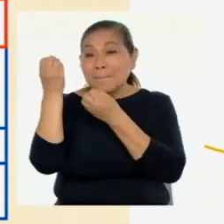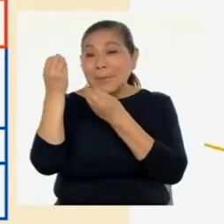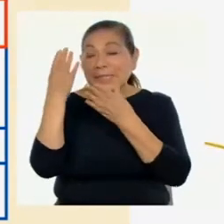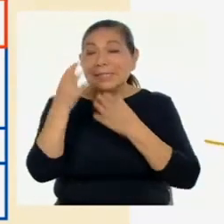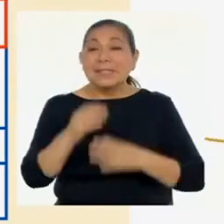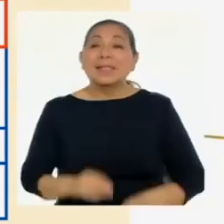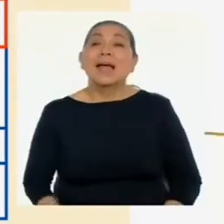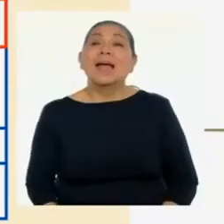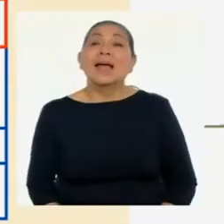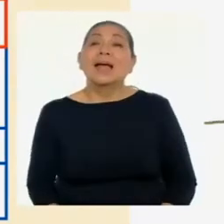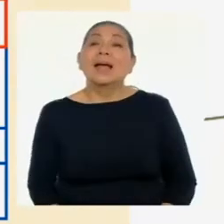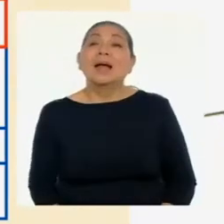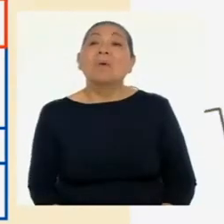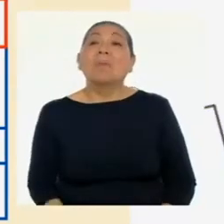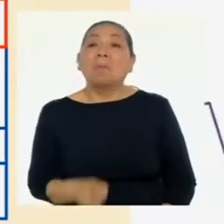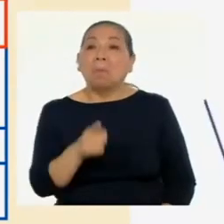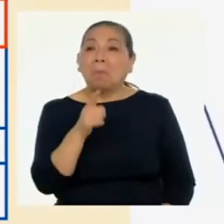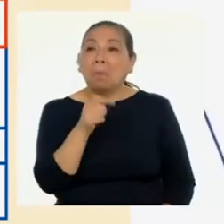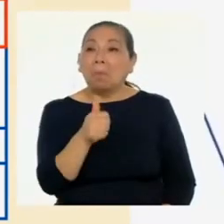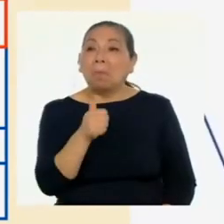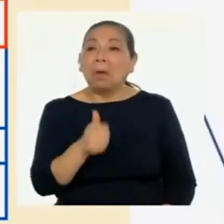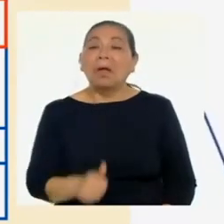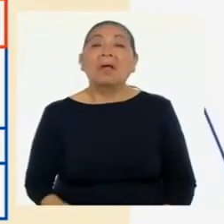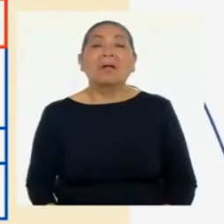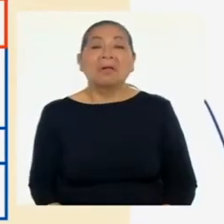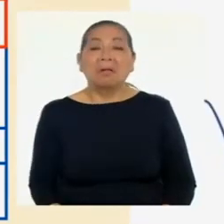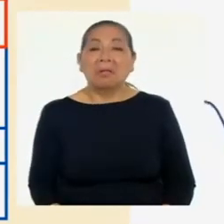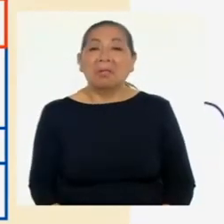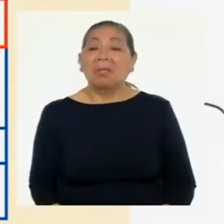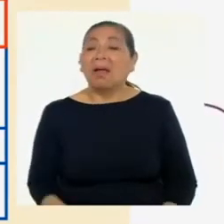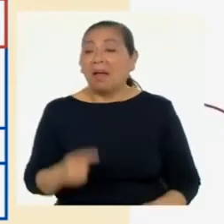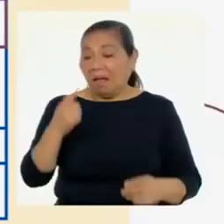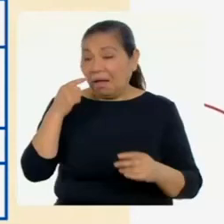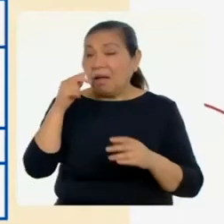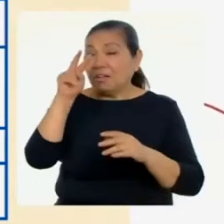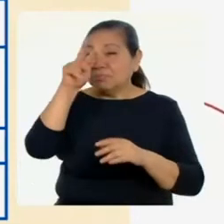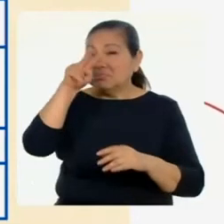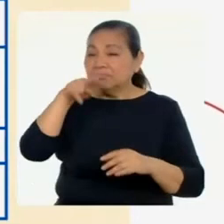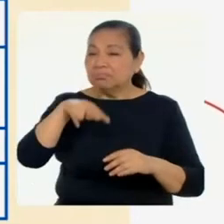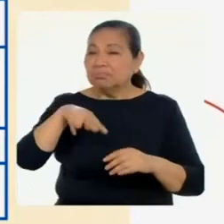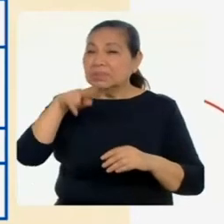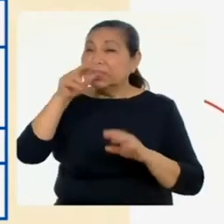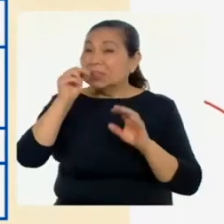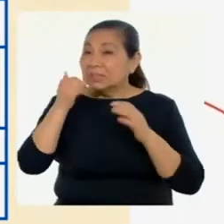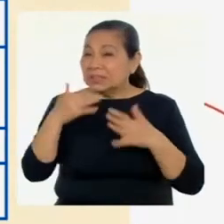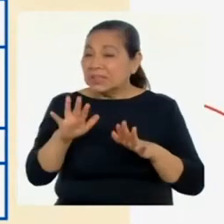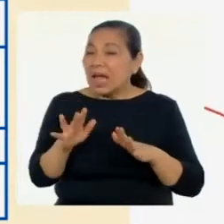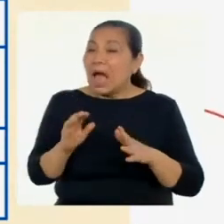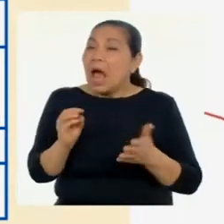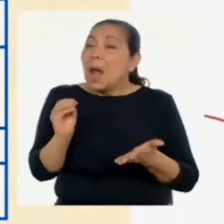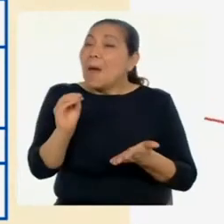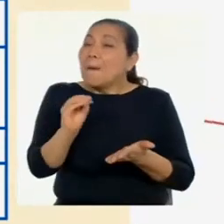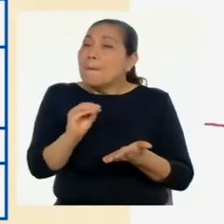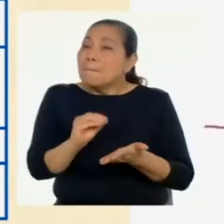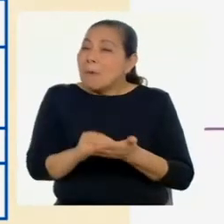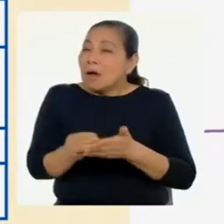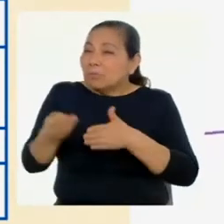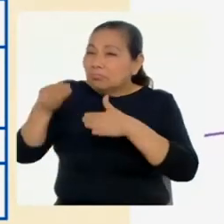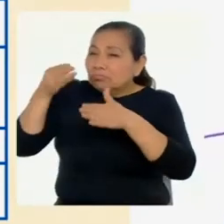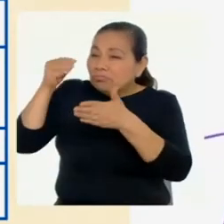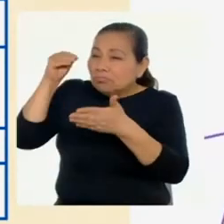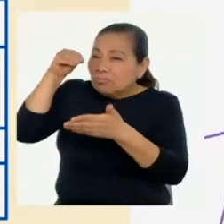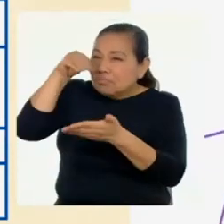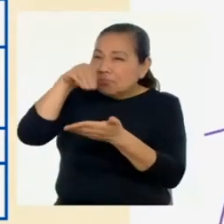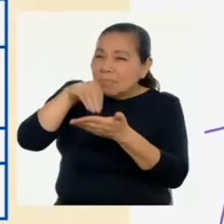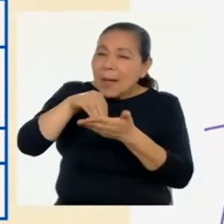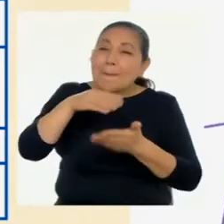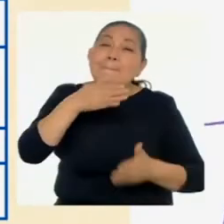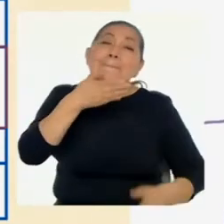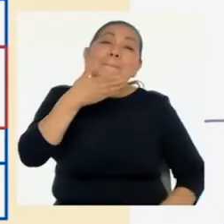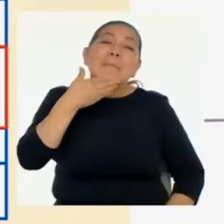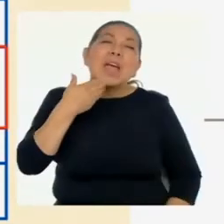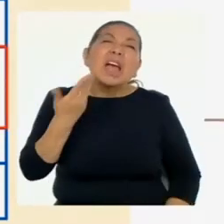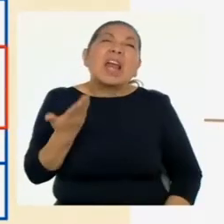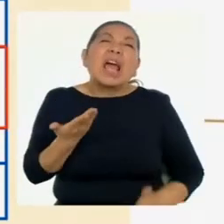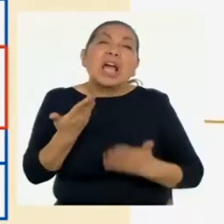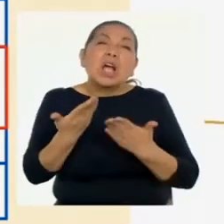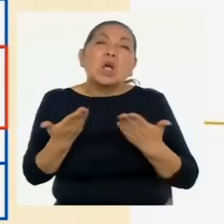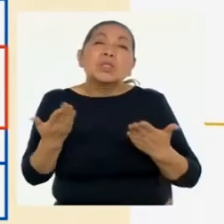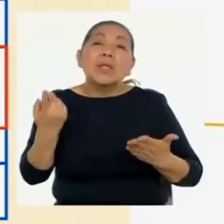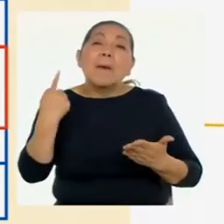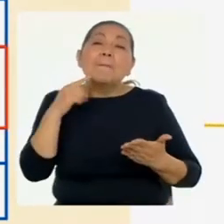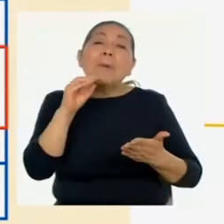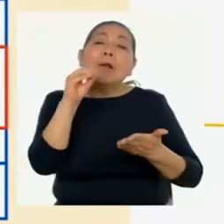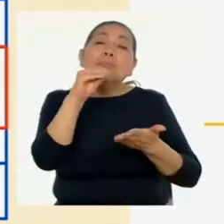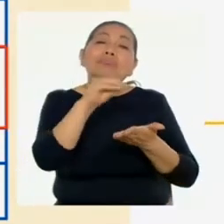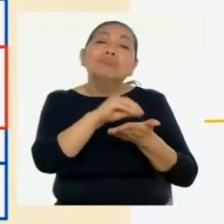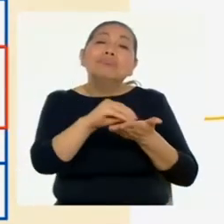y el emisor. Bien, ahora que textualicemos el afiche, veremos si hay algo más por incluir o mejorar. ¿Qué